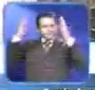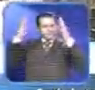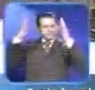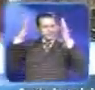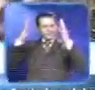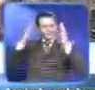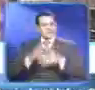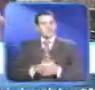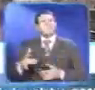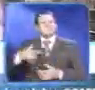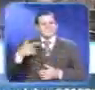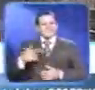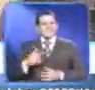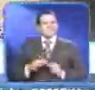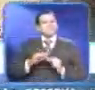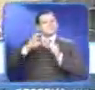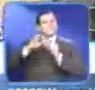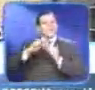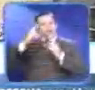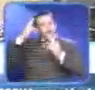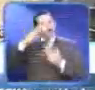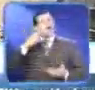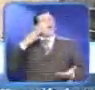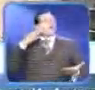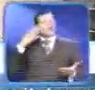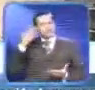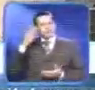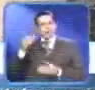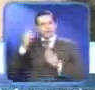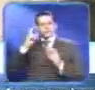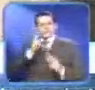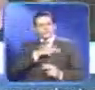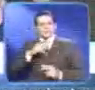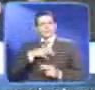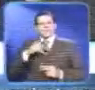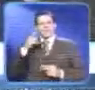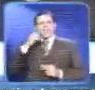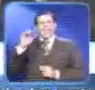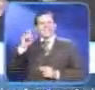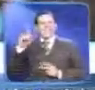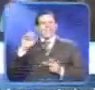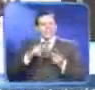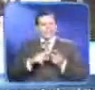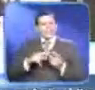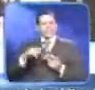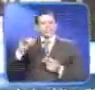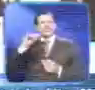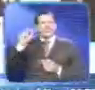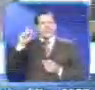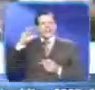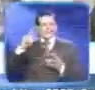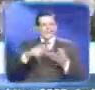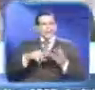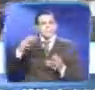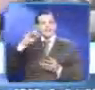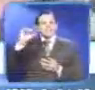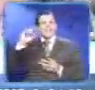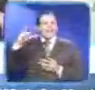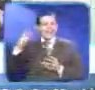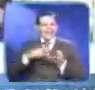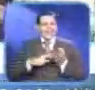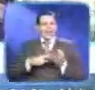Por eso sentimos especial orgullo por las distinciones dadas a nuestros compañeros Evelyn Antolines, Soraya Castellanos, Marisabel